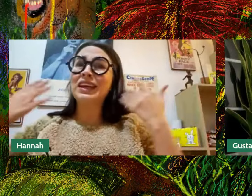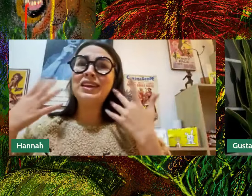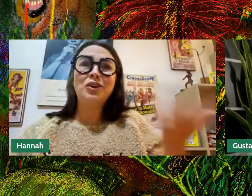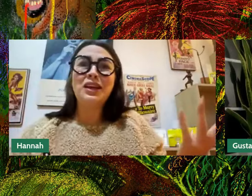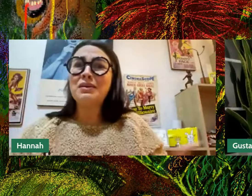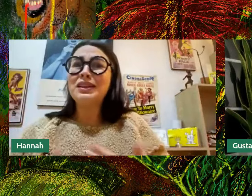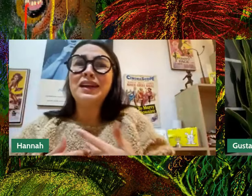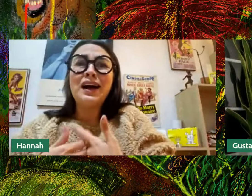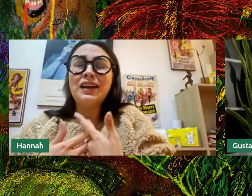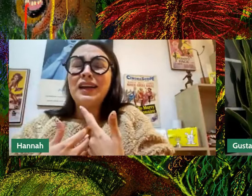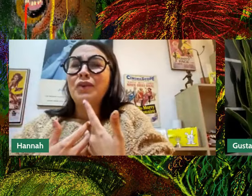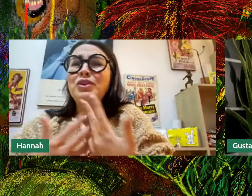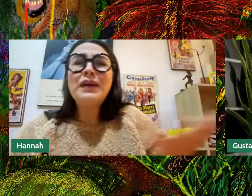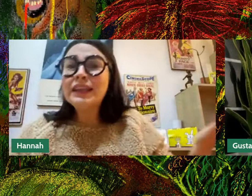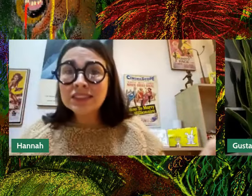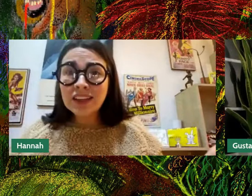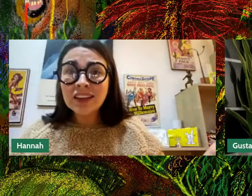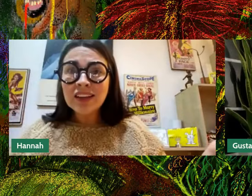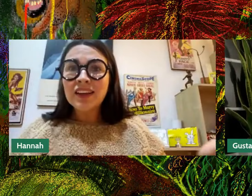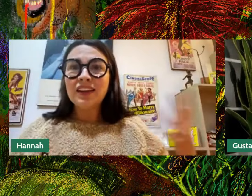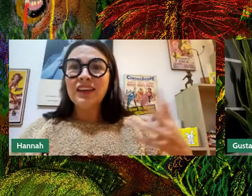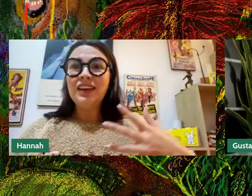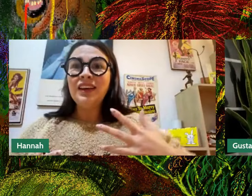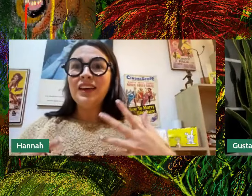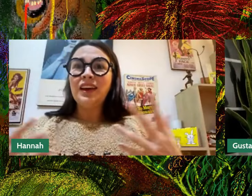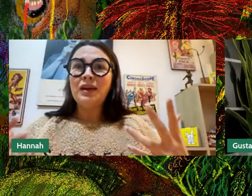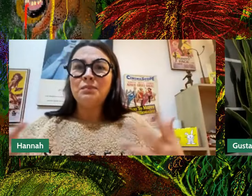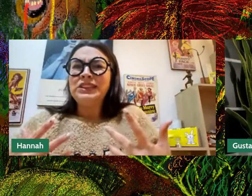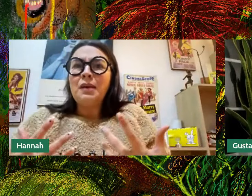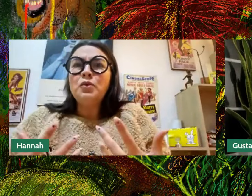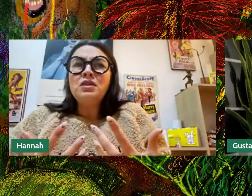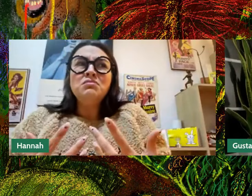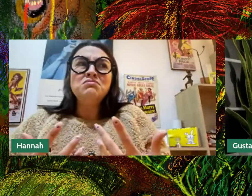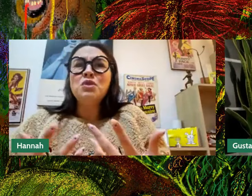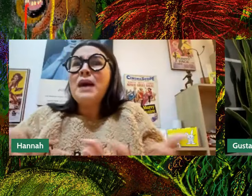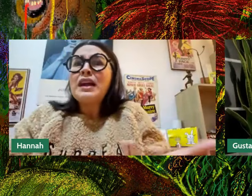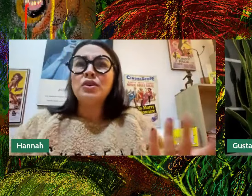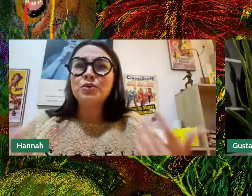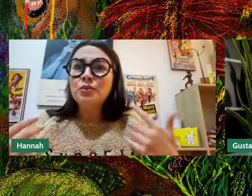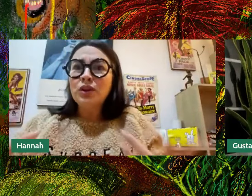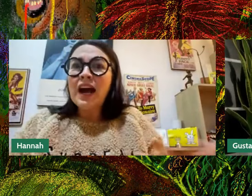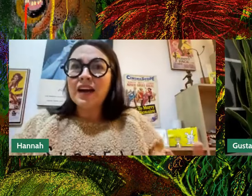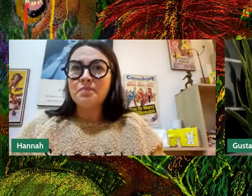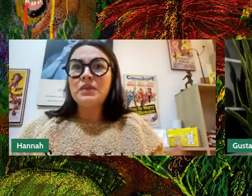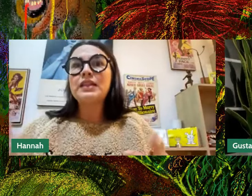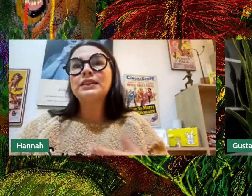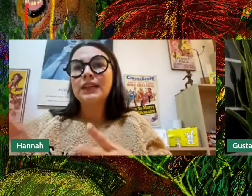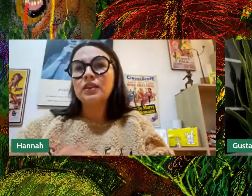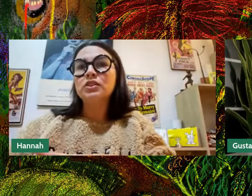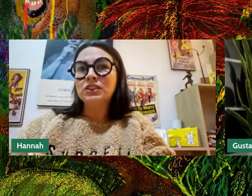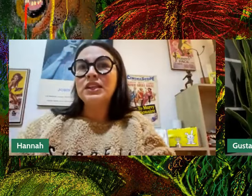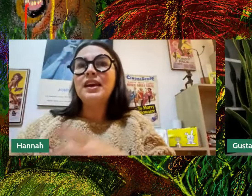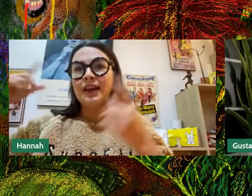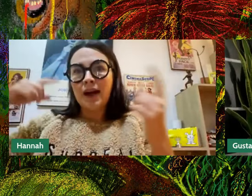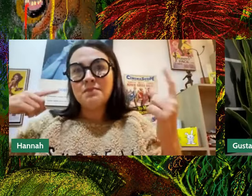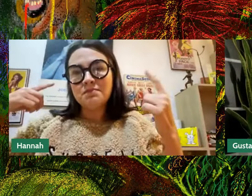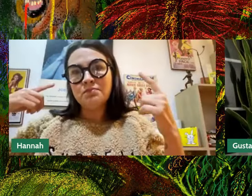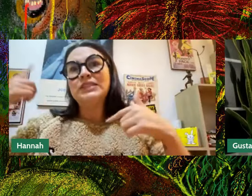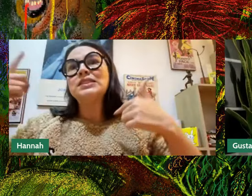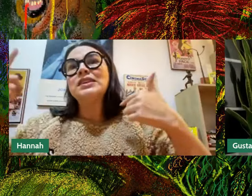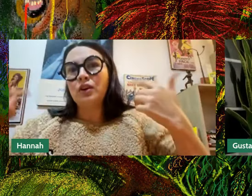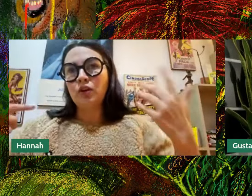que ideológicamente era un imbécil. Y pues era muy, muy parco, muy vulgar, mientras que Trotsky